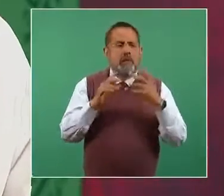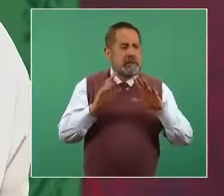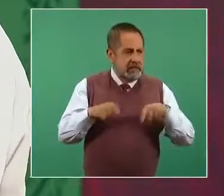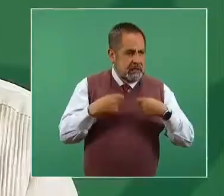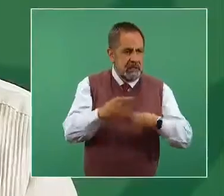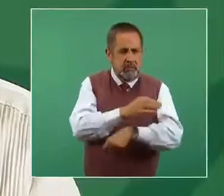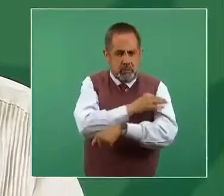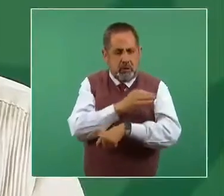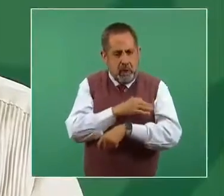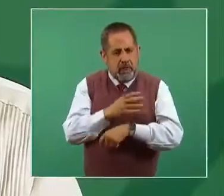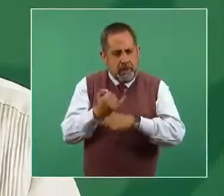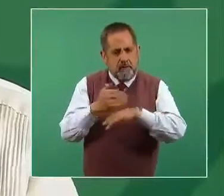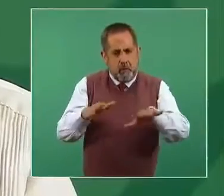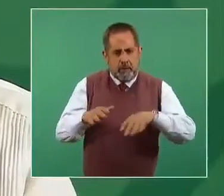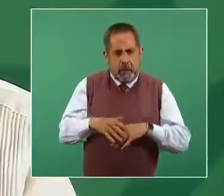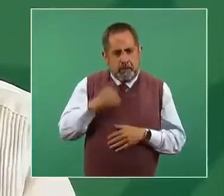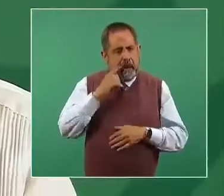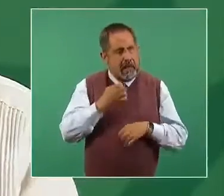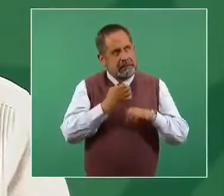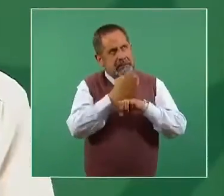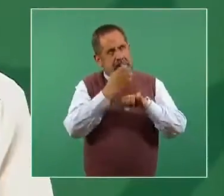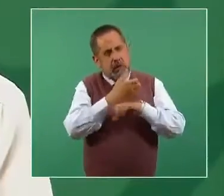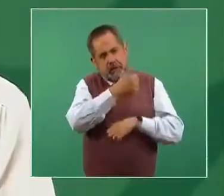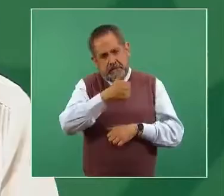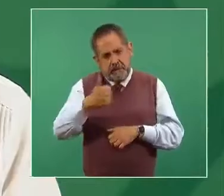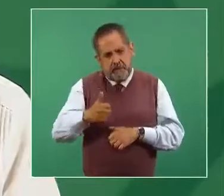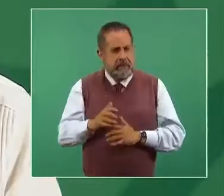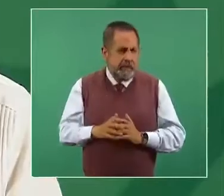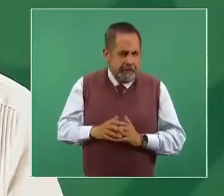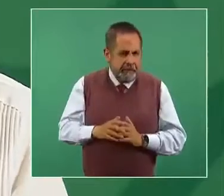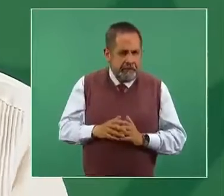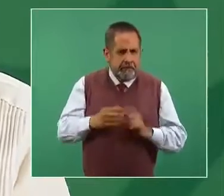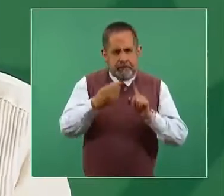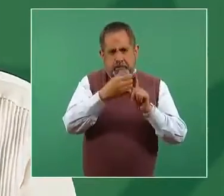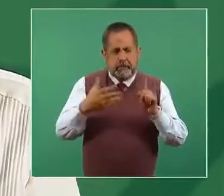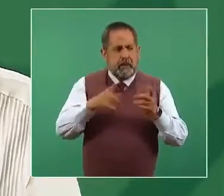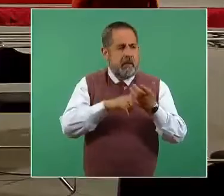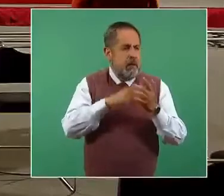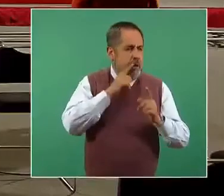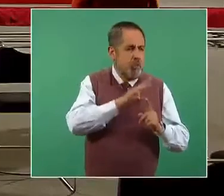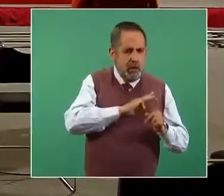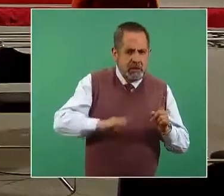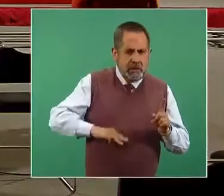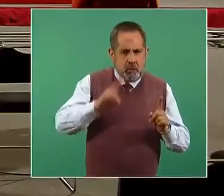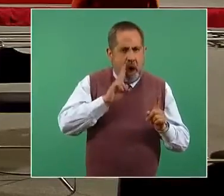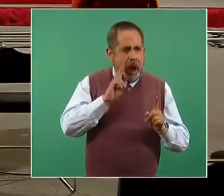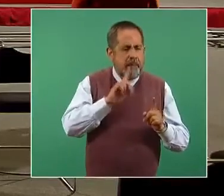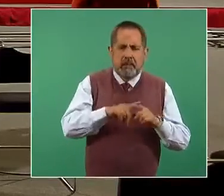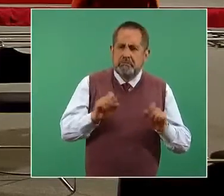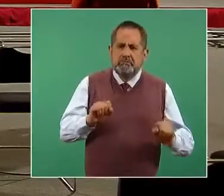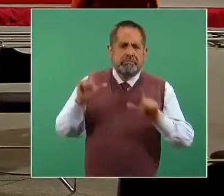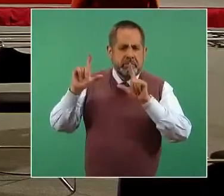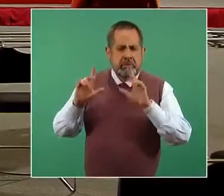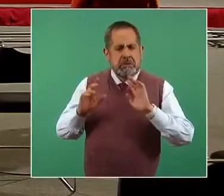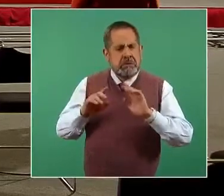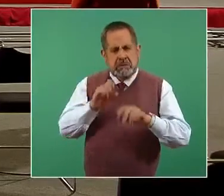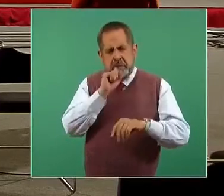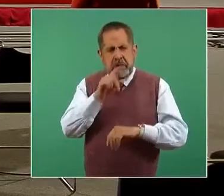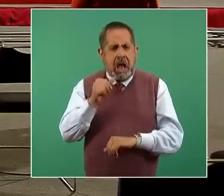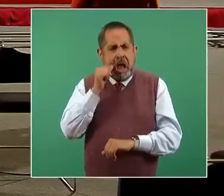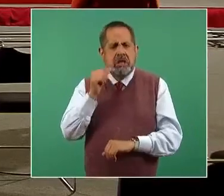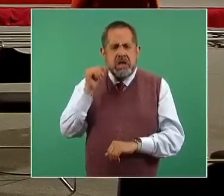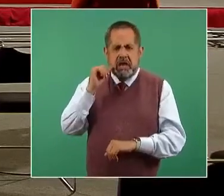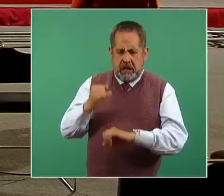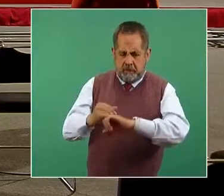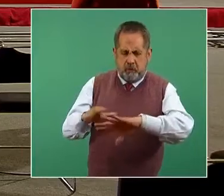pusieron? Etcétera, estado por estado. Y en su caso la desagregación municipal, que también la tenemos y la acabamos de presentar ayer en